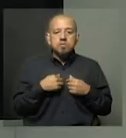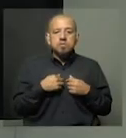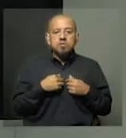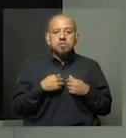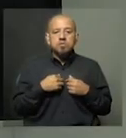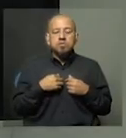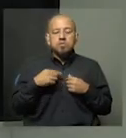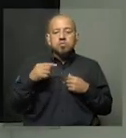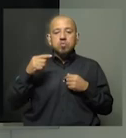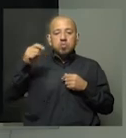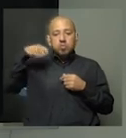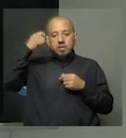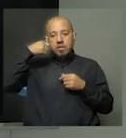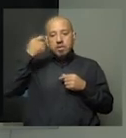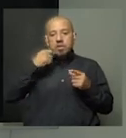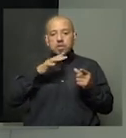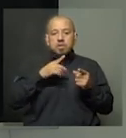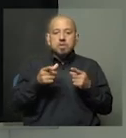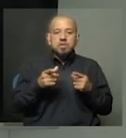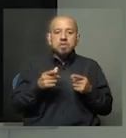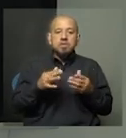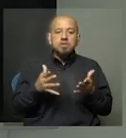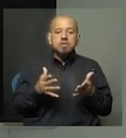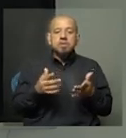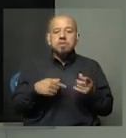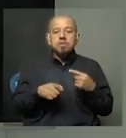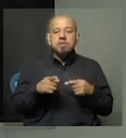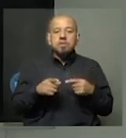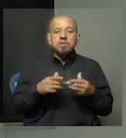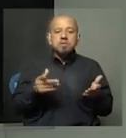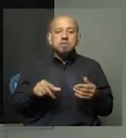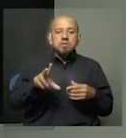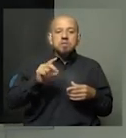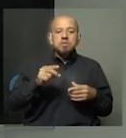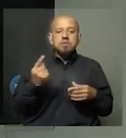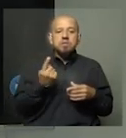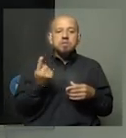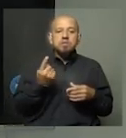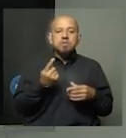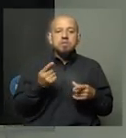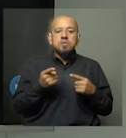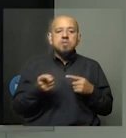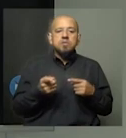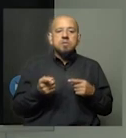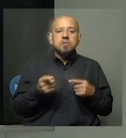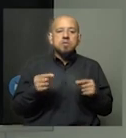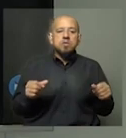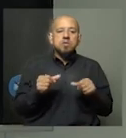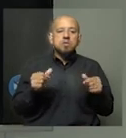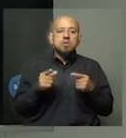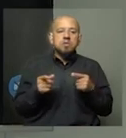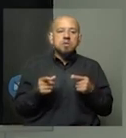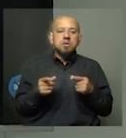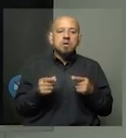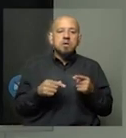bastante colosal en el sentido de que es una edición de 30 segundos de cada uno de los programas realizados.